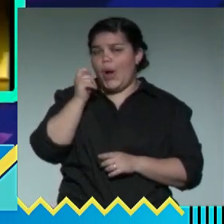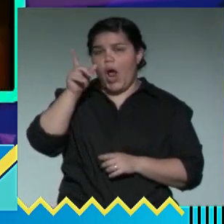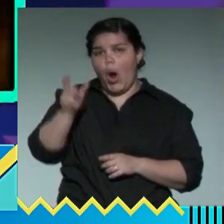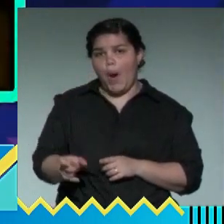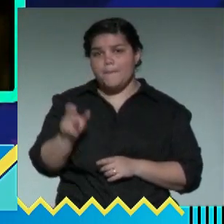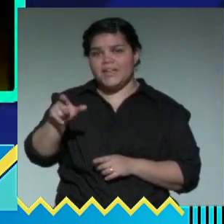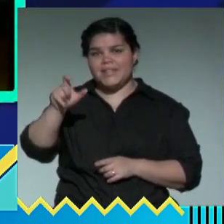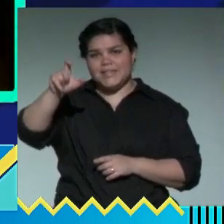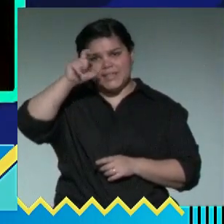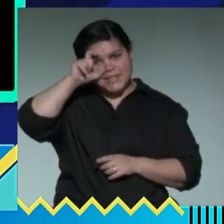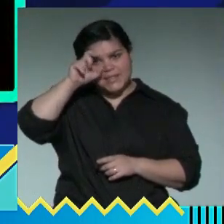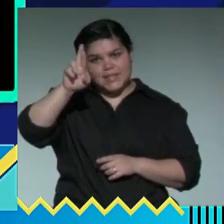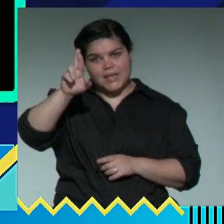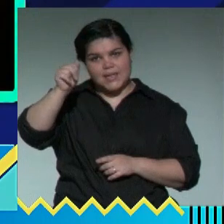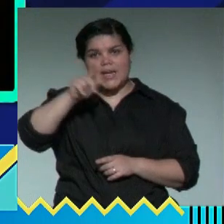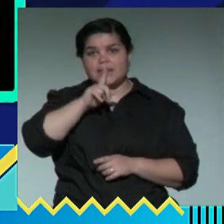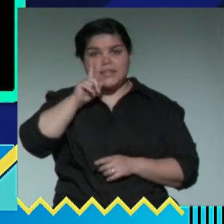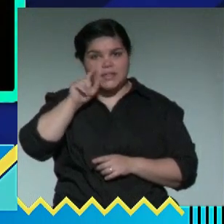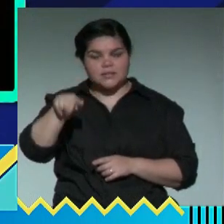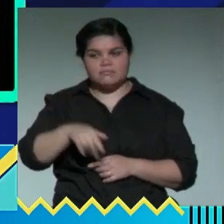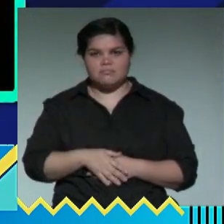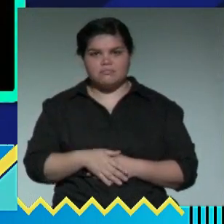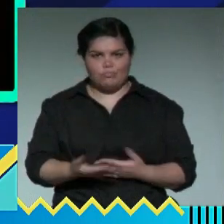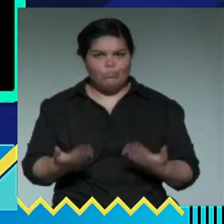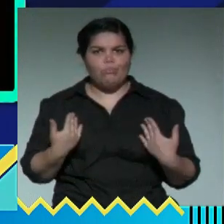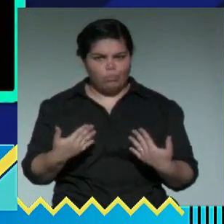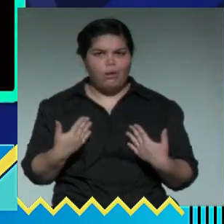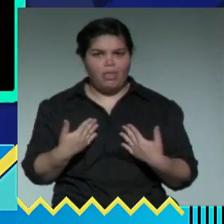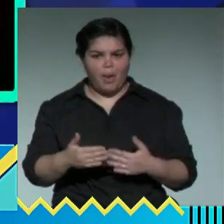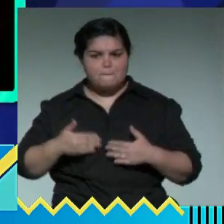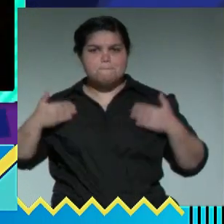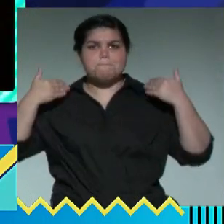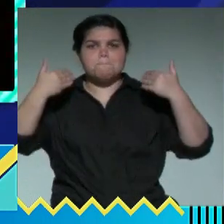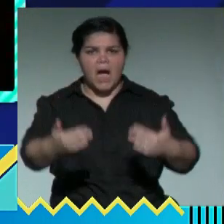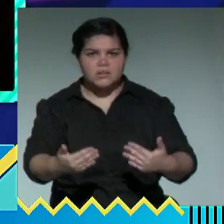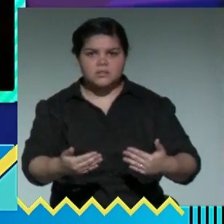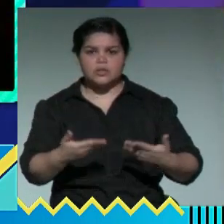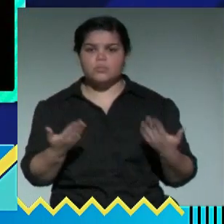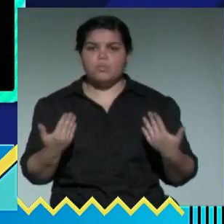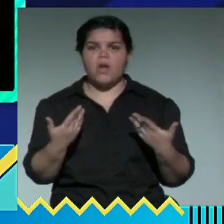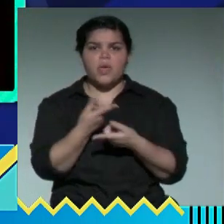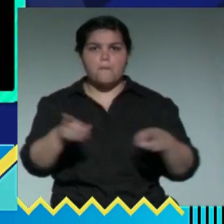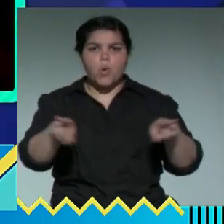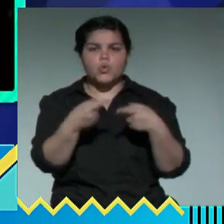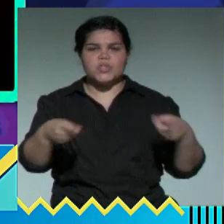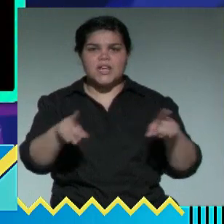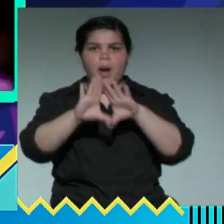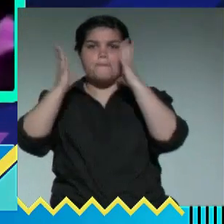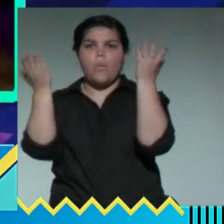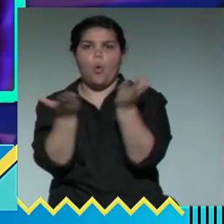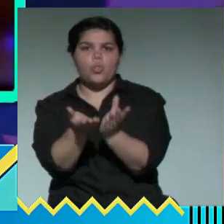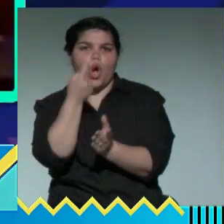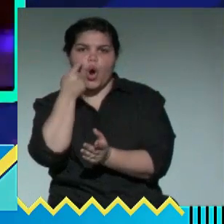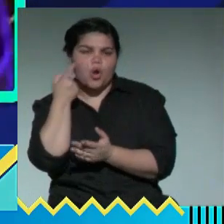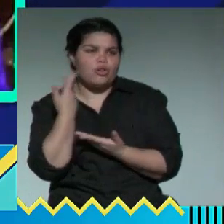artista de vanguardia que pudo sacar, cruzar el charco y hacer internacional su música, así que las